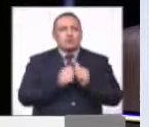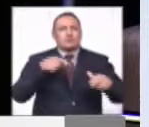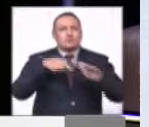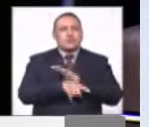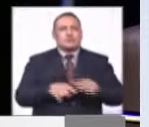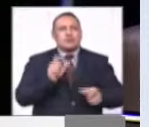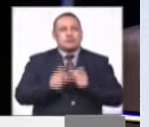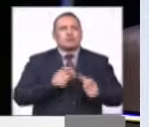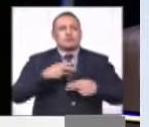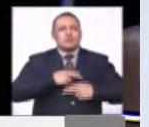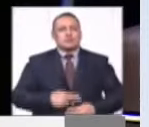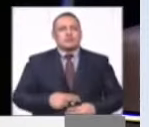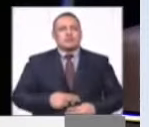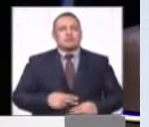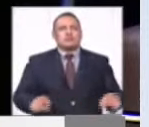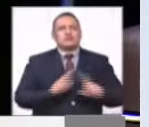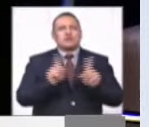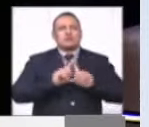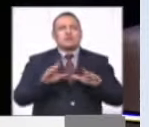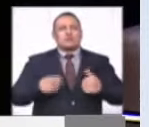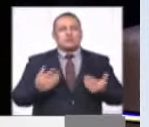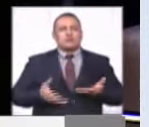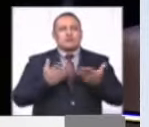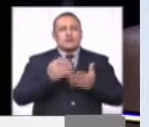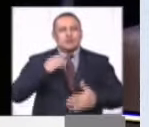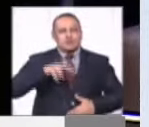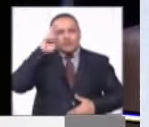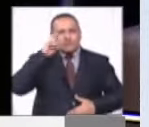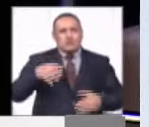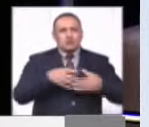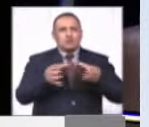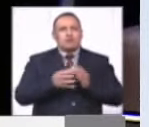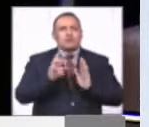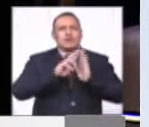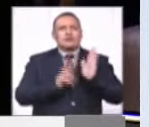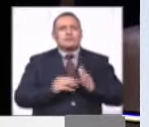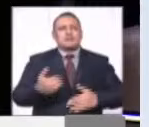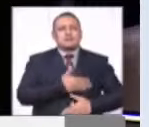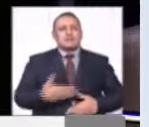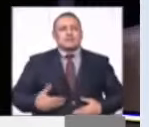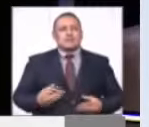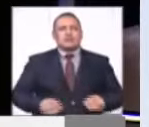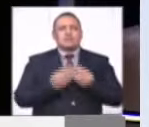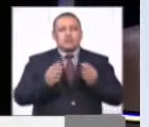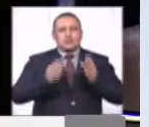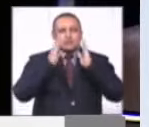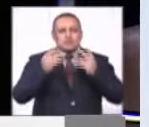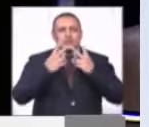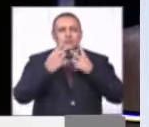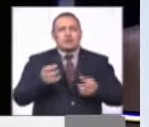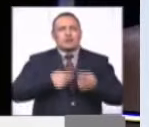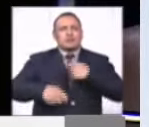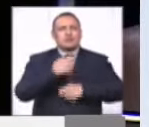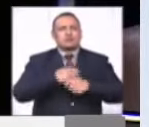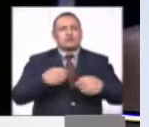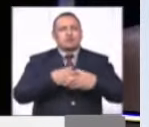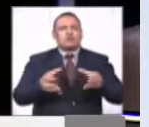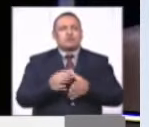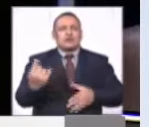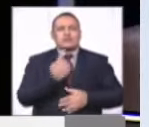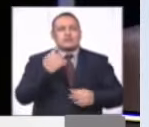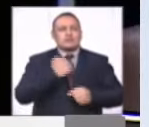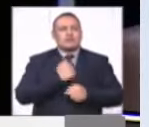crímenes contra la humanidad. No le podemos dar confianza a este régimen, presidente, que atenta contra la negociación colectiva